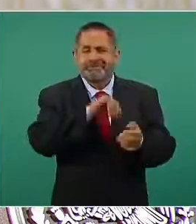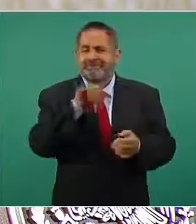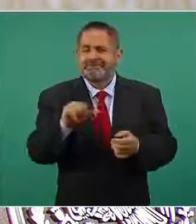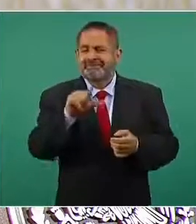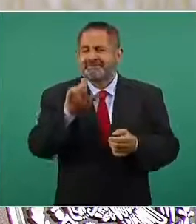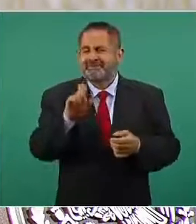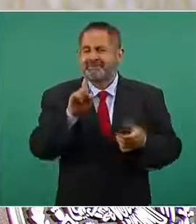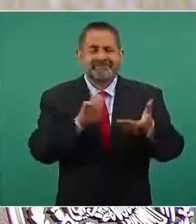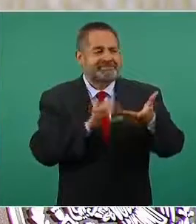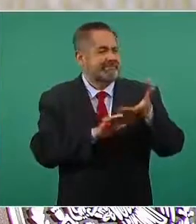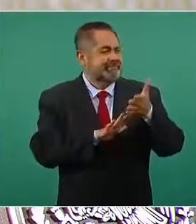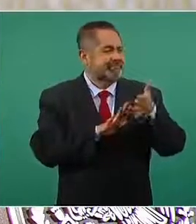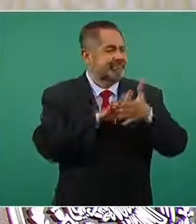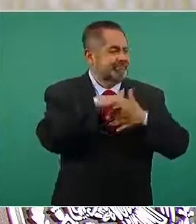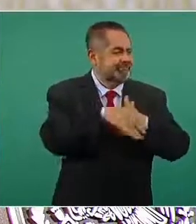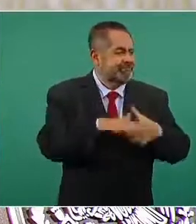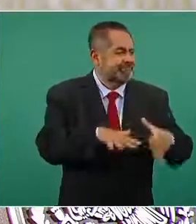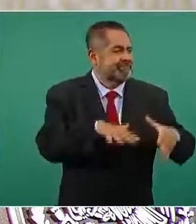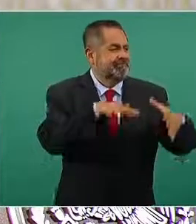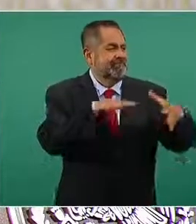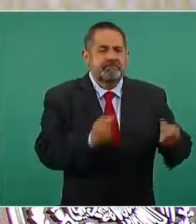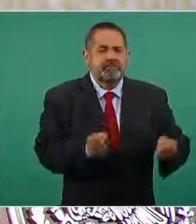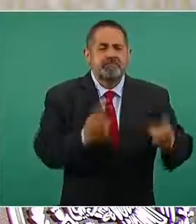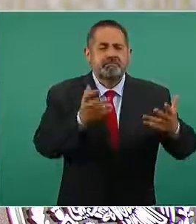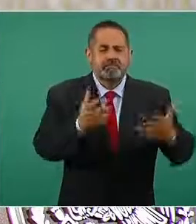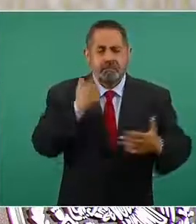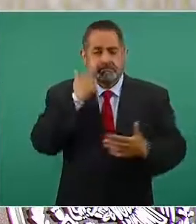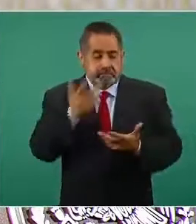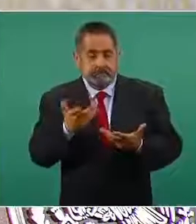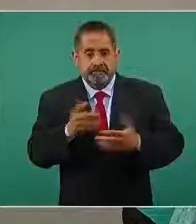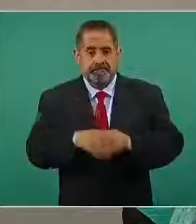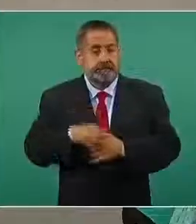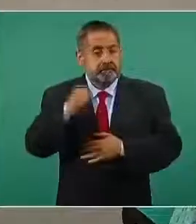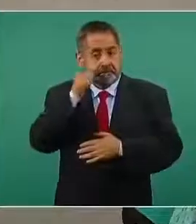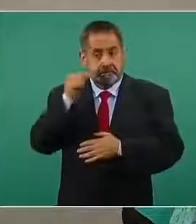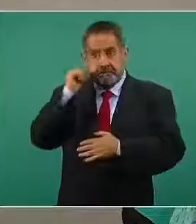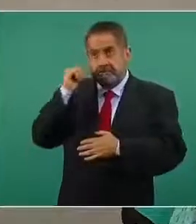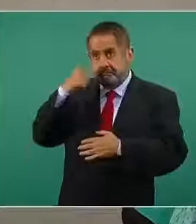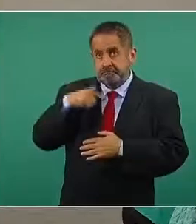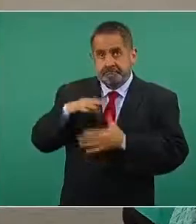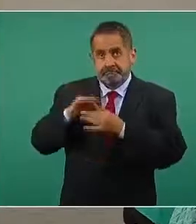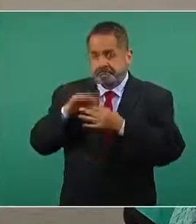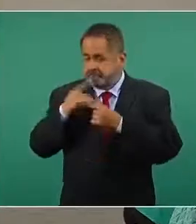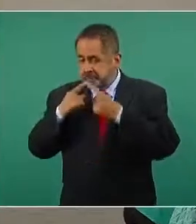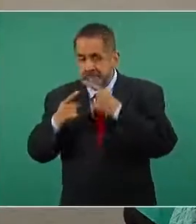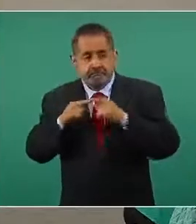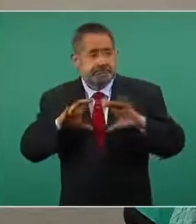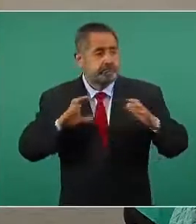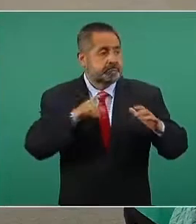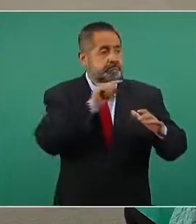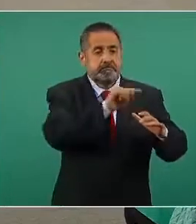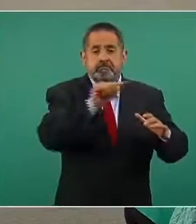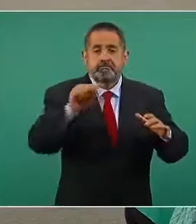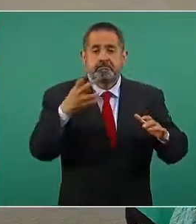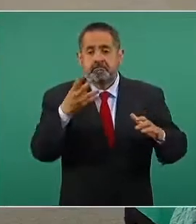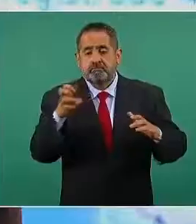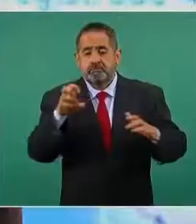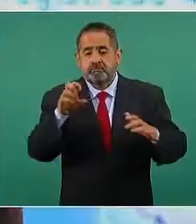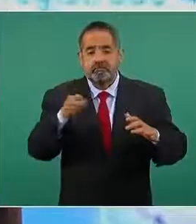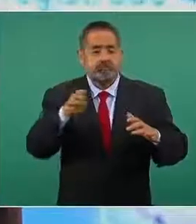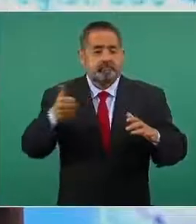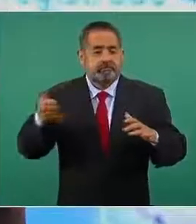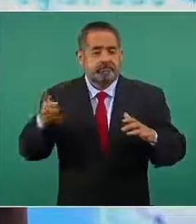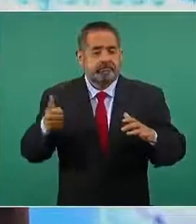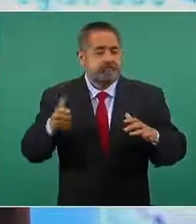país. Hasta el día de ayer en la noche, en el cierre de esta presentación, teníamos 466 presas de